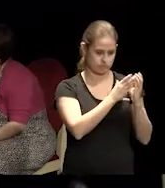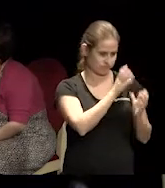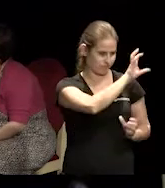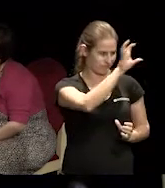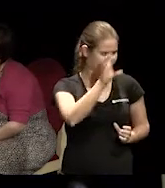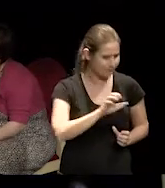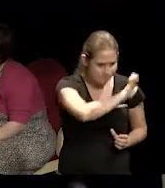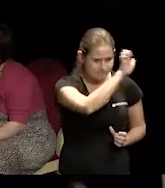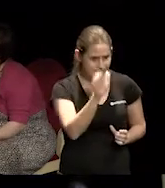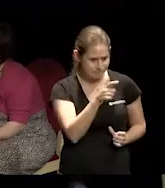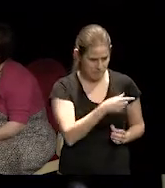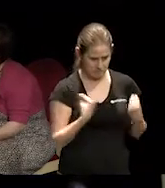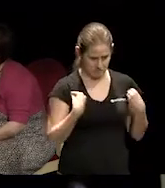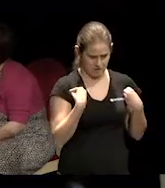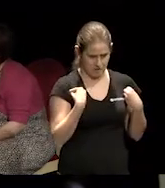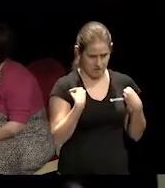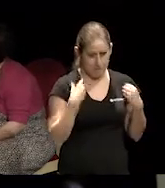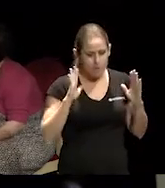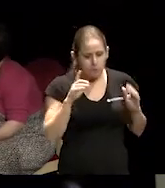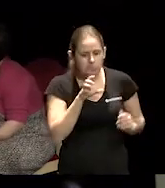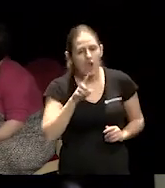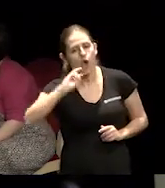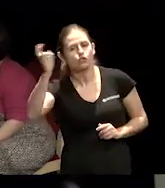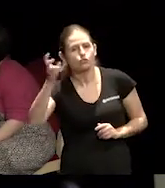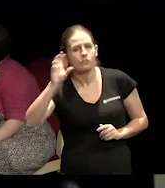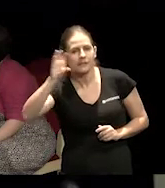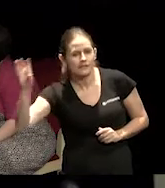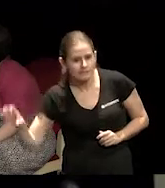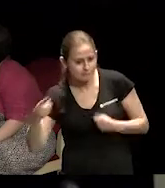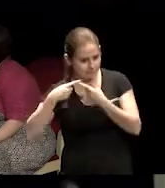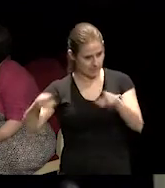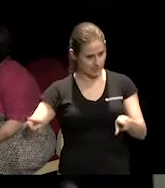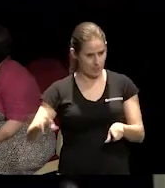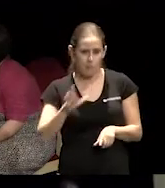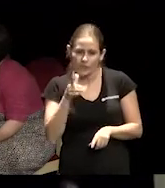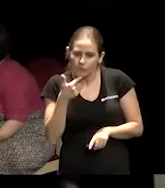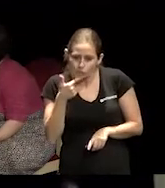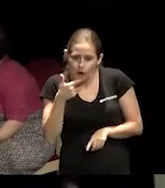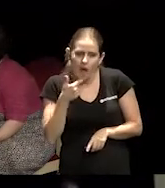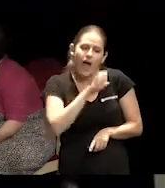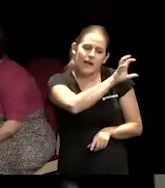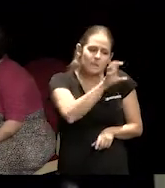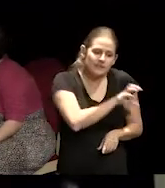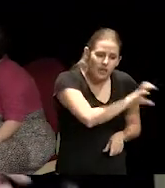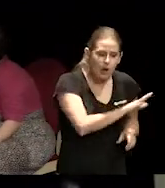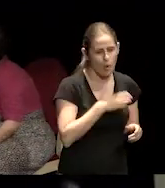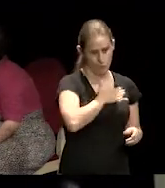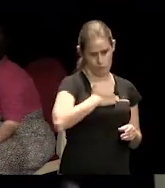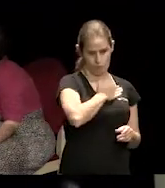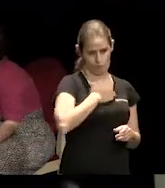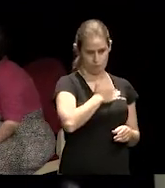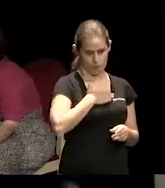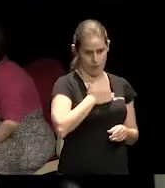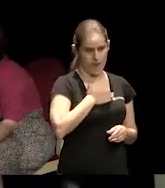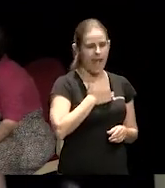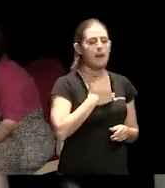has tenido que huir de tu país por tu condición sexual, por ejemplo, o cuando no han bombardeado tu casa o cuando no han asesinado a tus personas queridas,